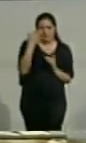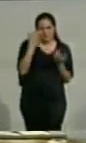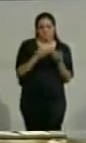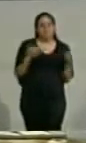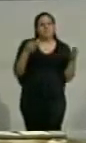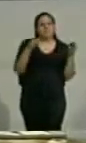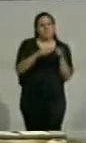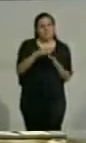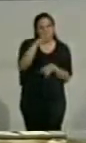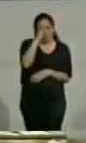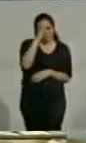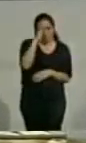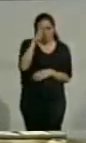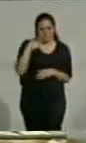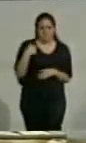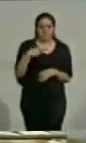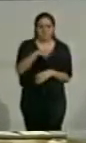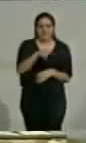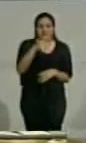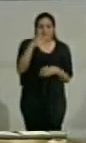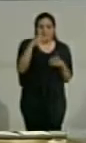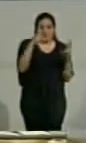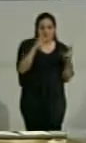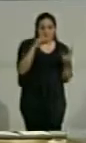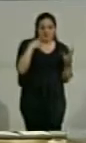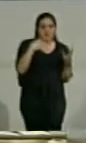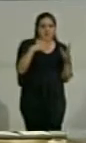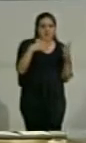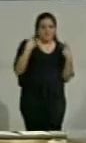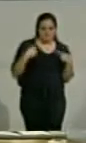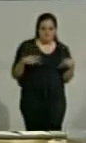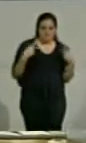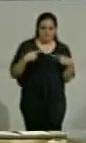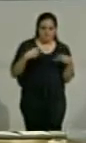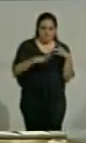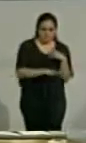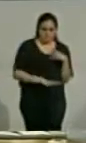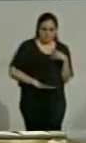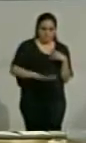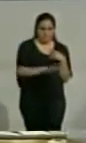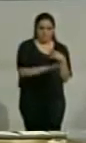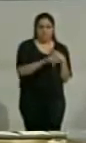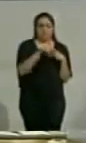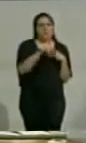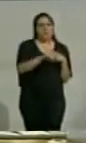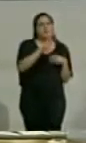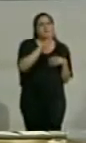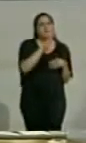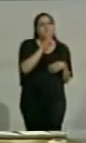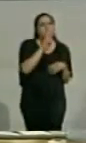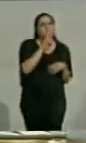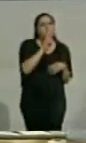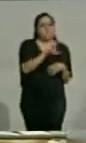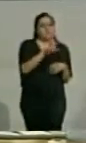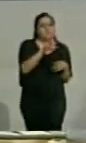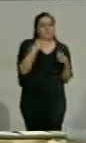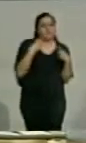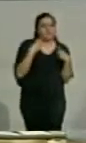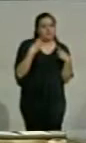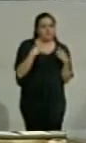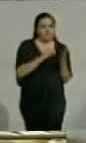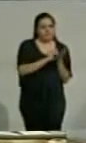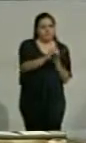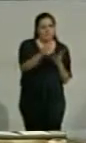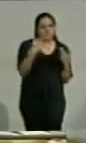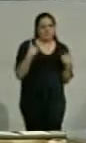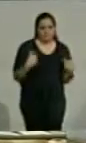partiendo de que los seres humanos constituyen el centro de las preocupaciones relacionadas con el derecho sostenible. El derecho